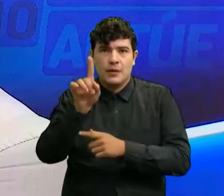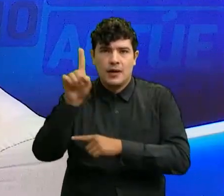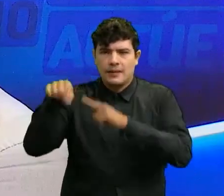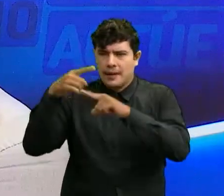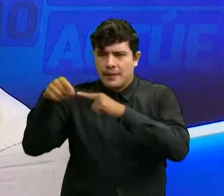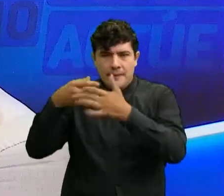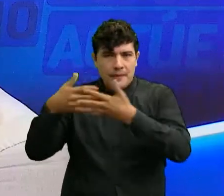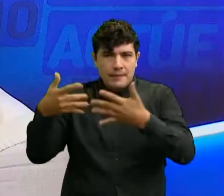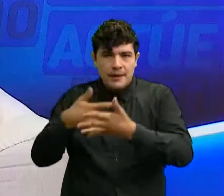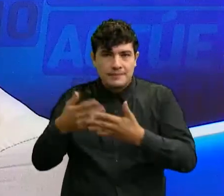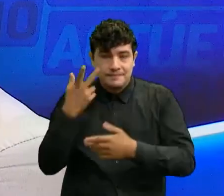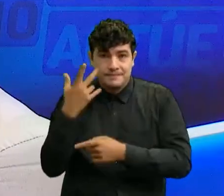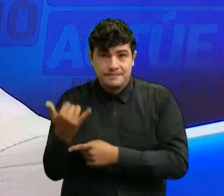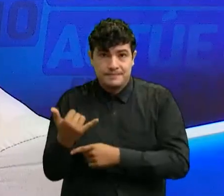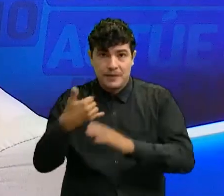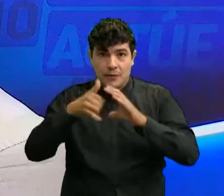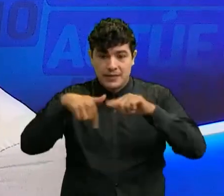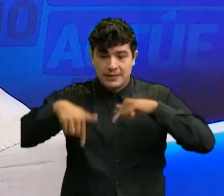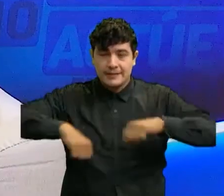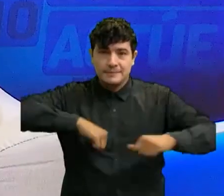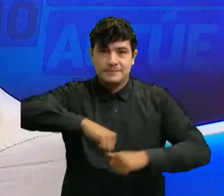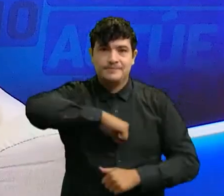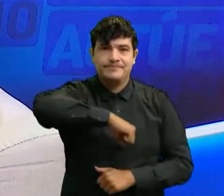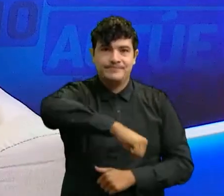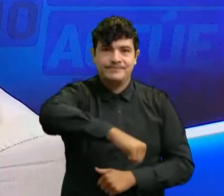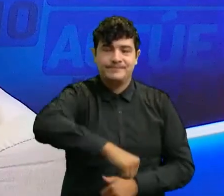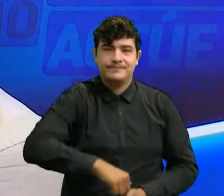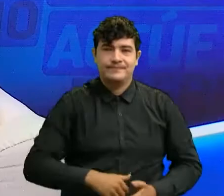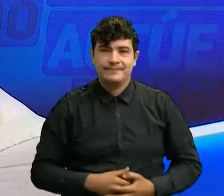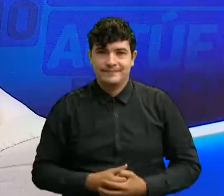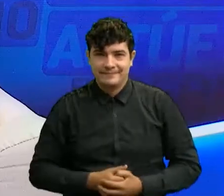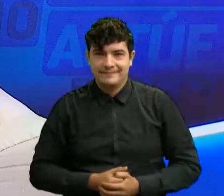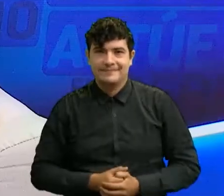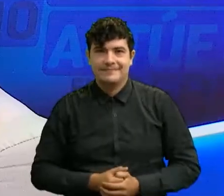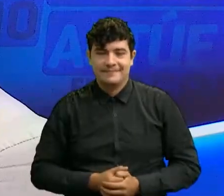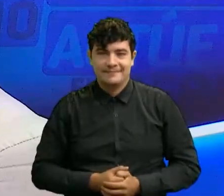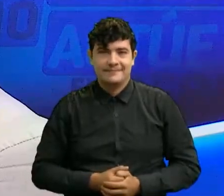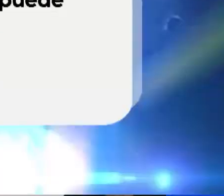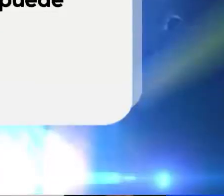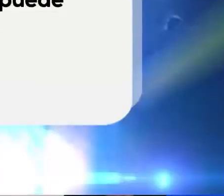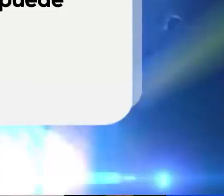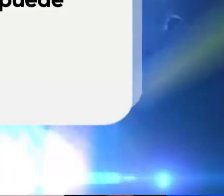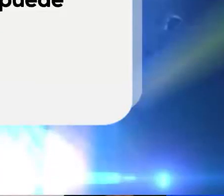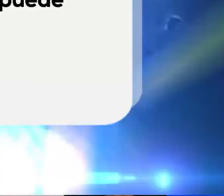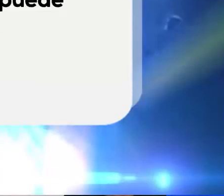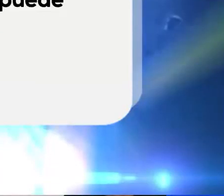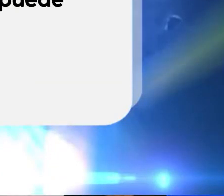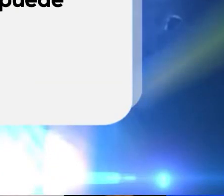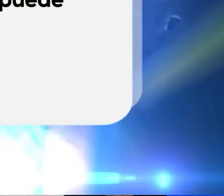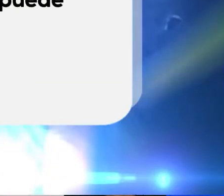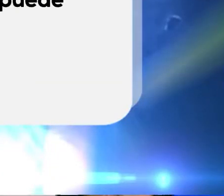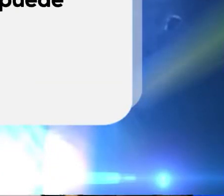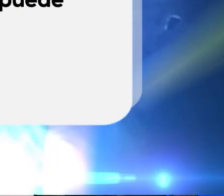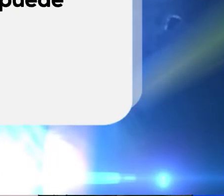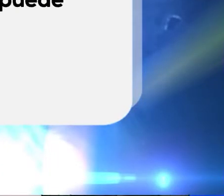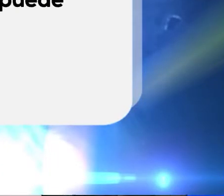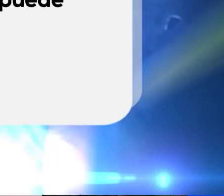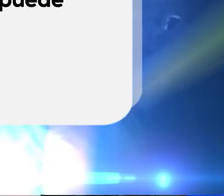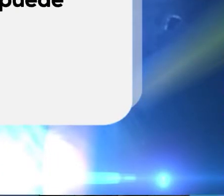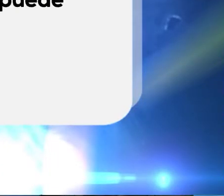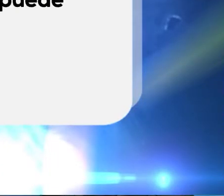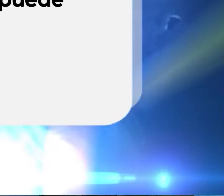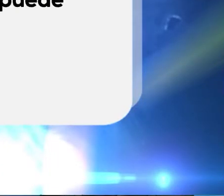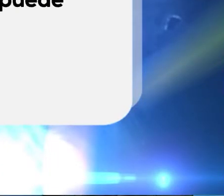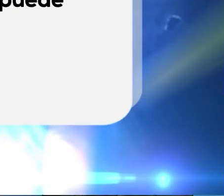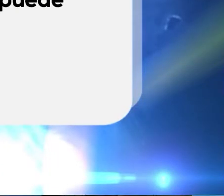310-2223-051. A través del WhatsApp de este número nos están enviando diferentes mensajes que queremos compartir a esta hora. Dice, hola, buen día,